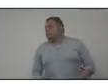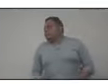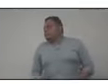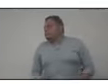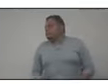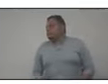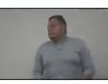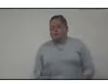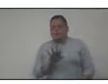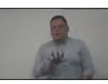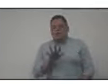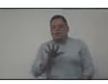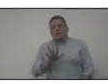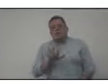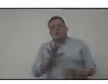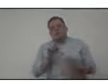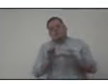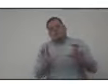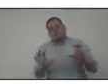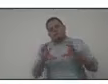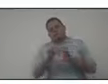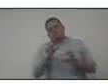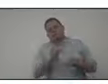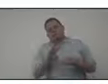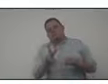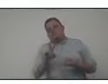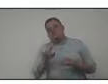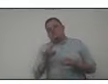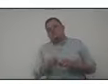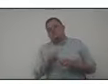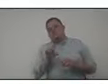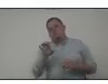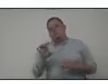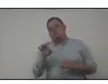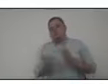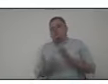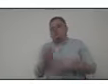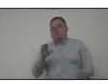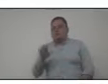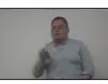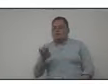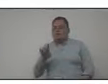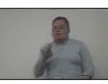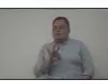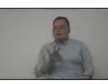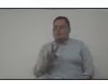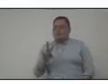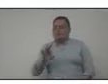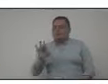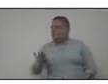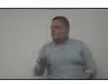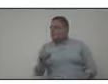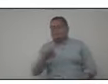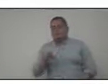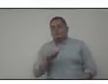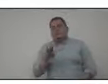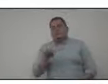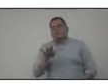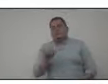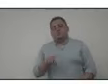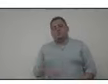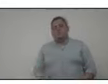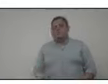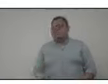el 42%, Nueva EPS con el 32%, Sanitas con el 23%, un régimen especial